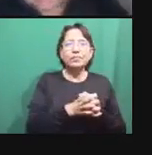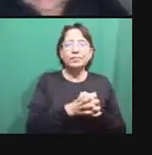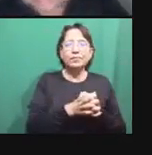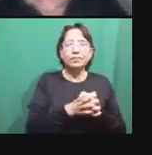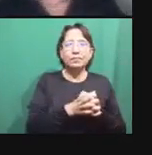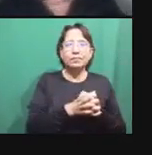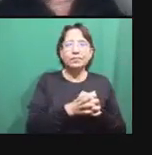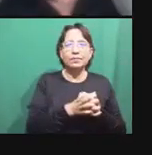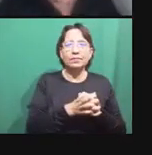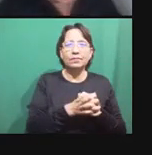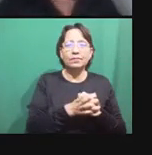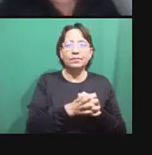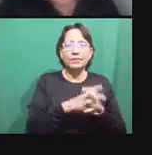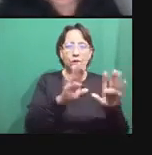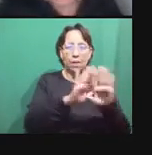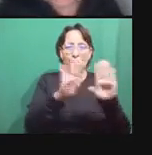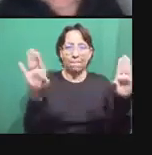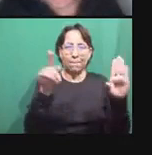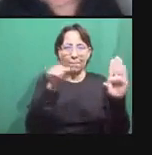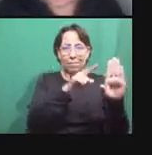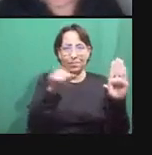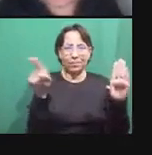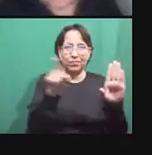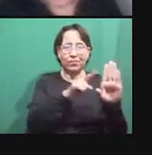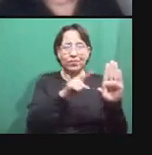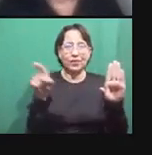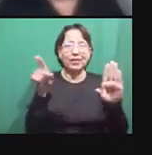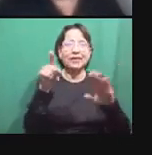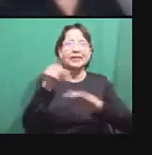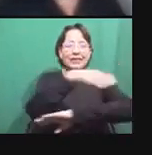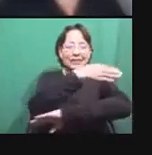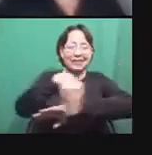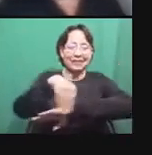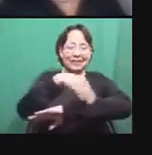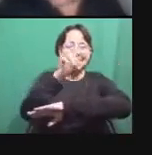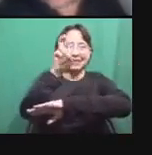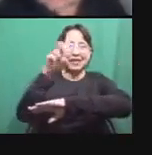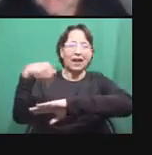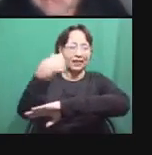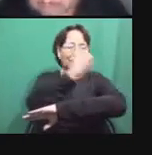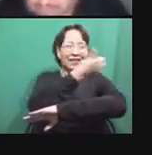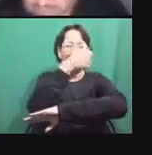con esta fachada, aquí también de la séptima llegando a la 19, donde